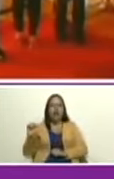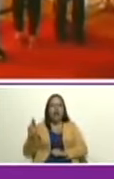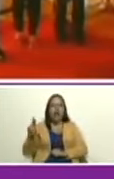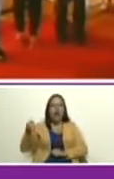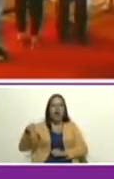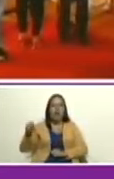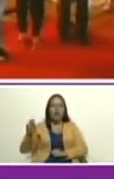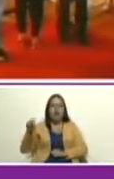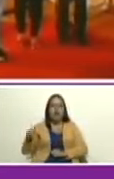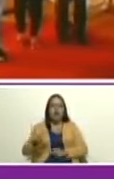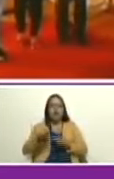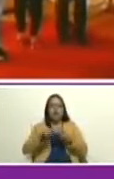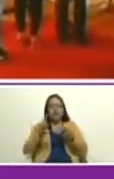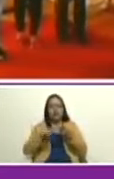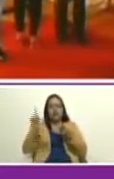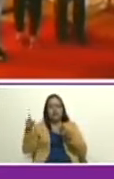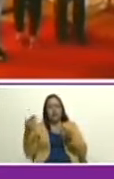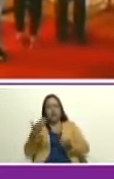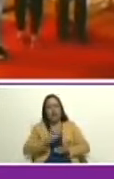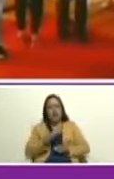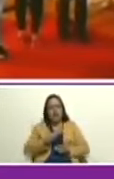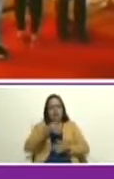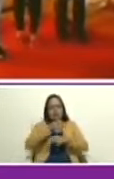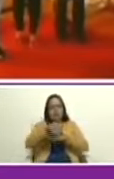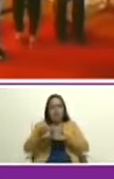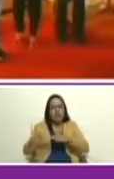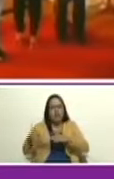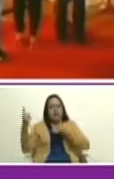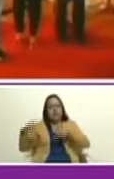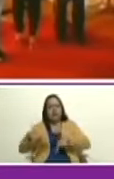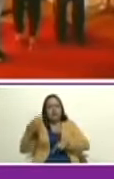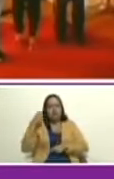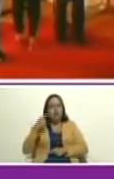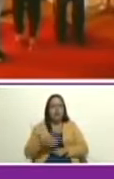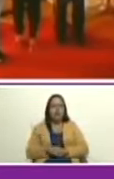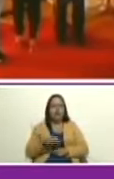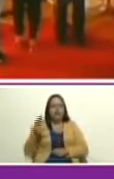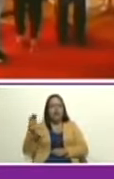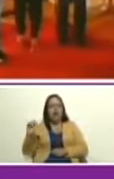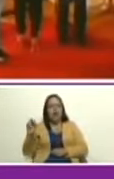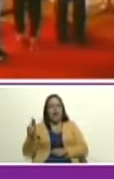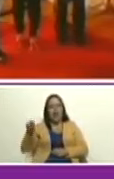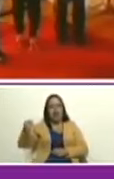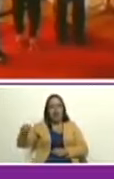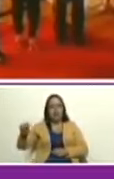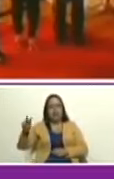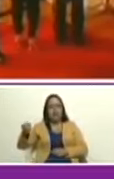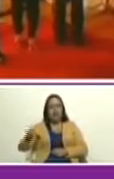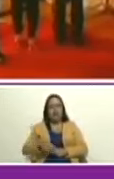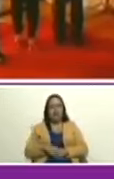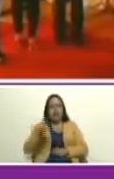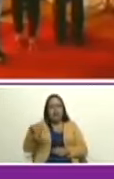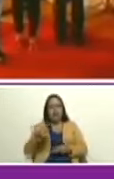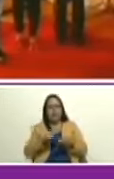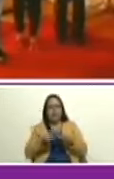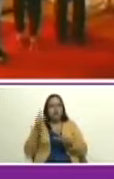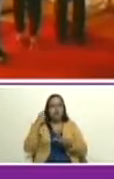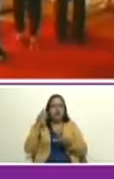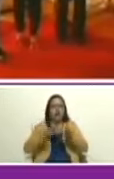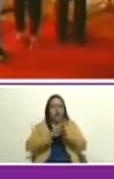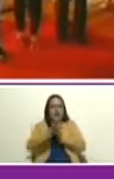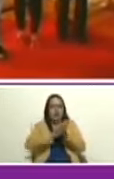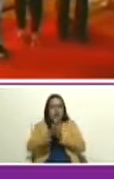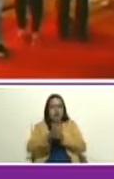con la alcaldesa del municipio, otra mujer, Carmen Silvas, y con la emprendedora,